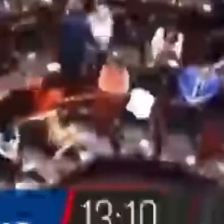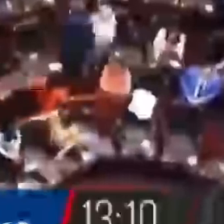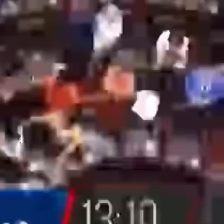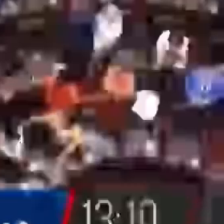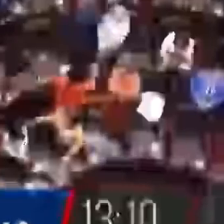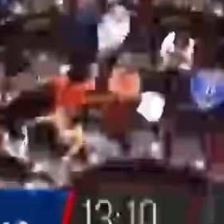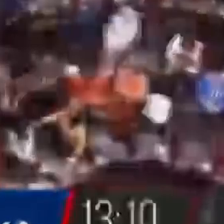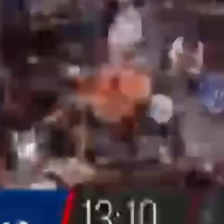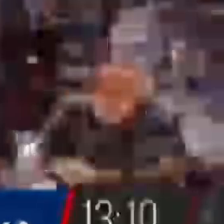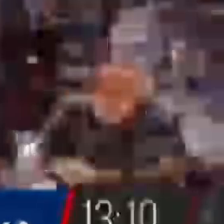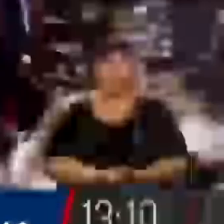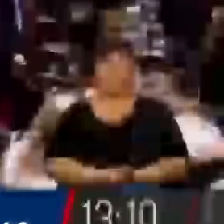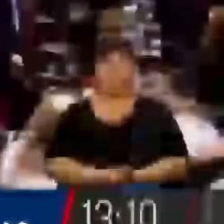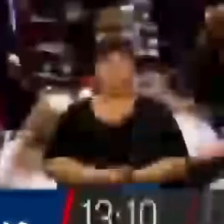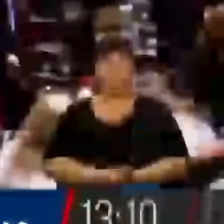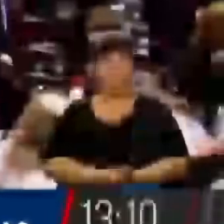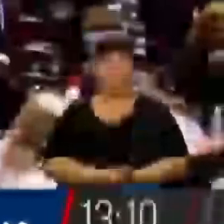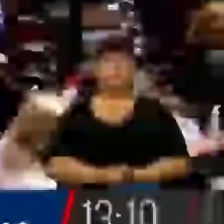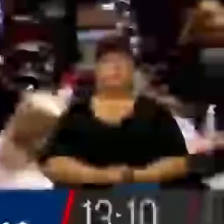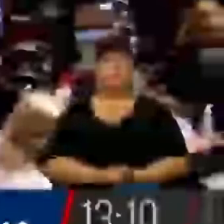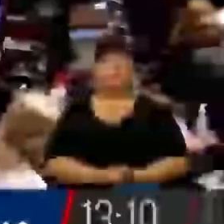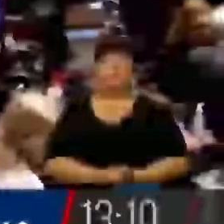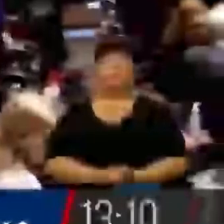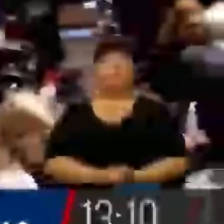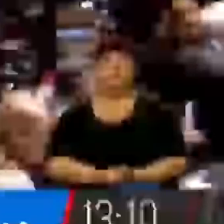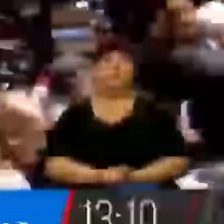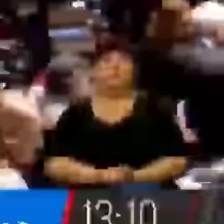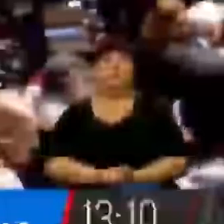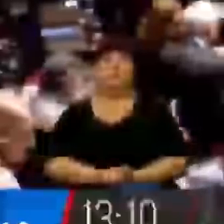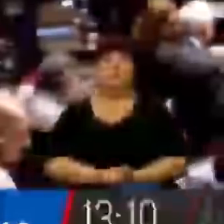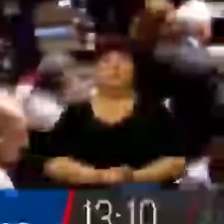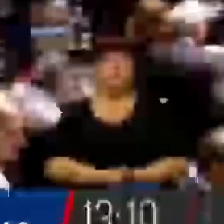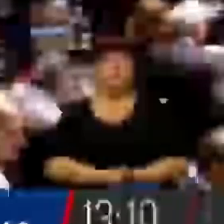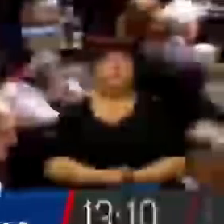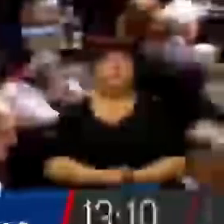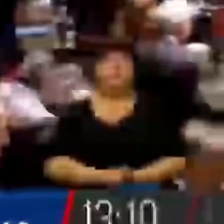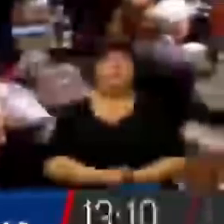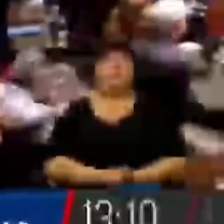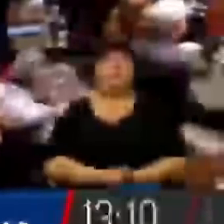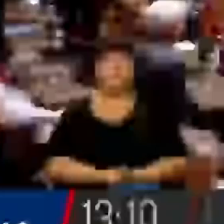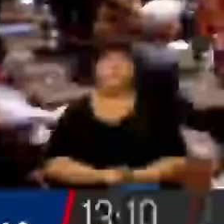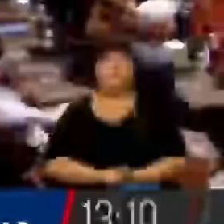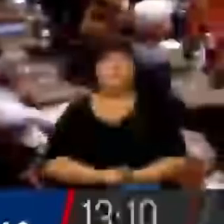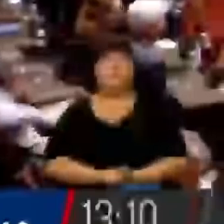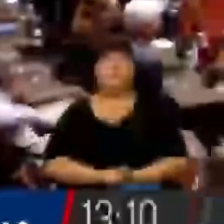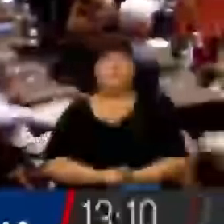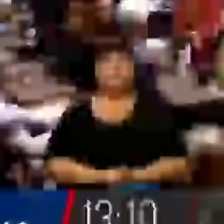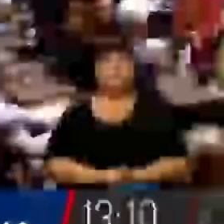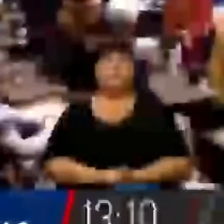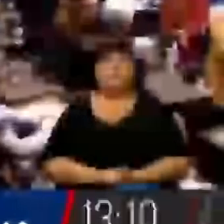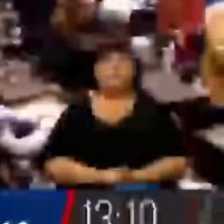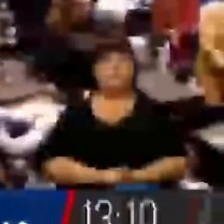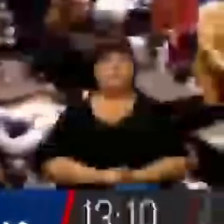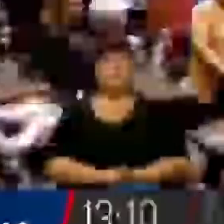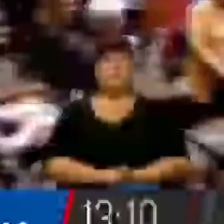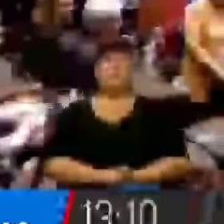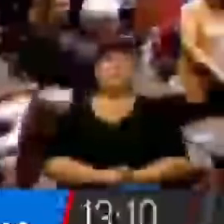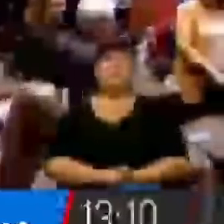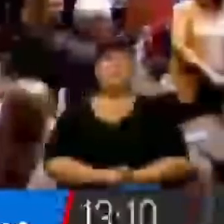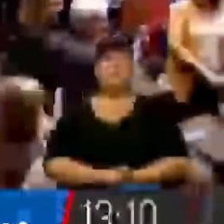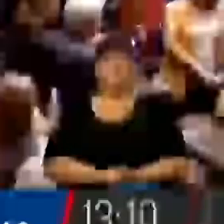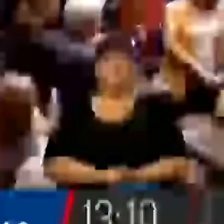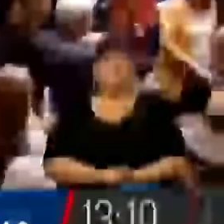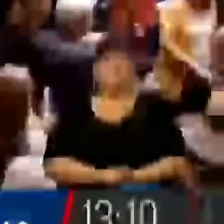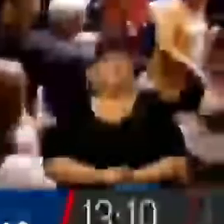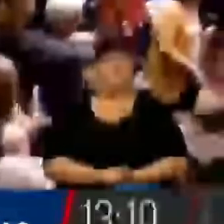mira, jurando Milei, jurando, esta es la jura. Para ingresar a la Cámara de Diputados, habitualmente se hace el 10 de